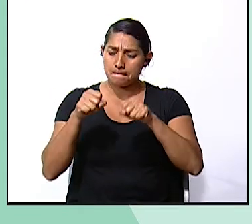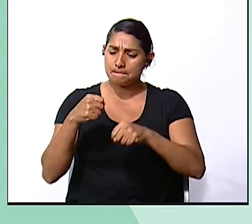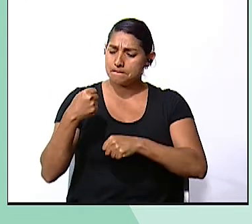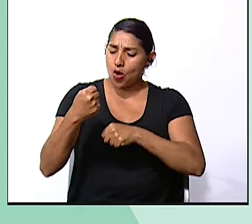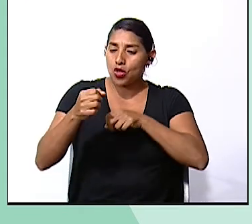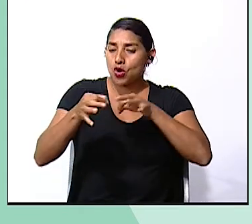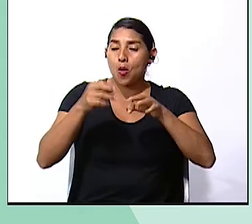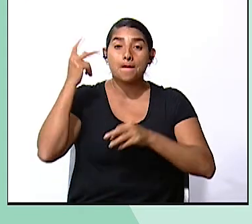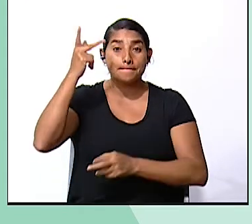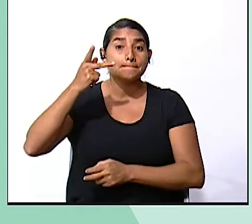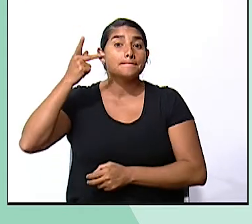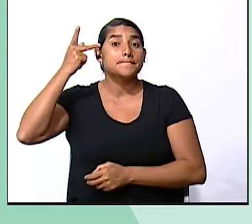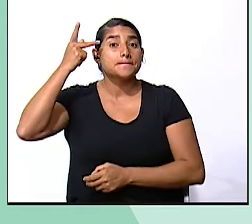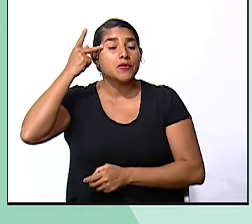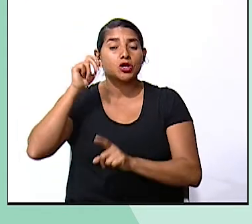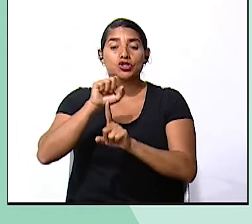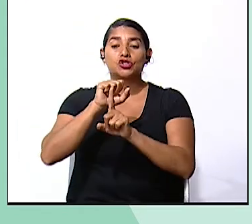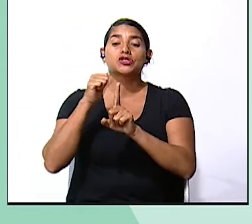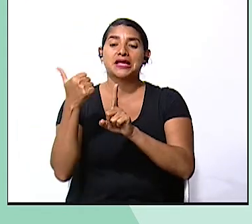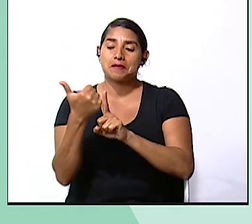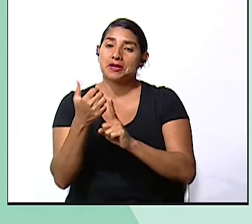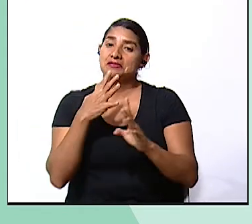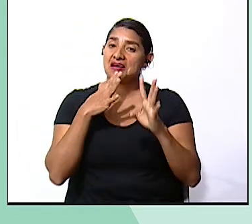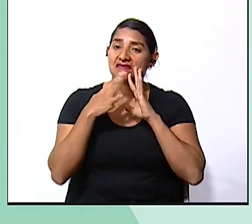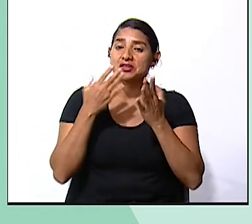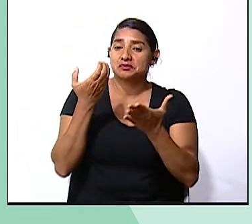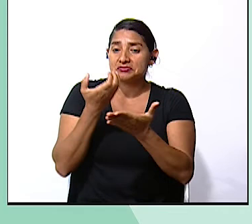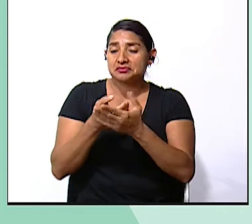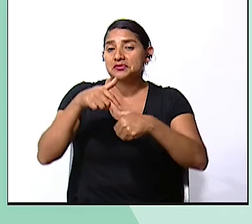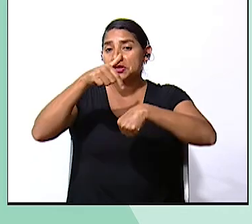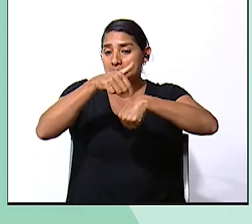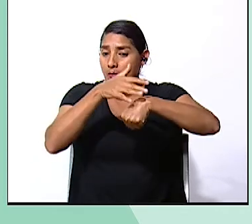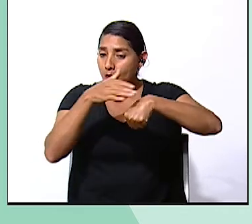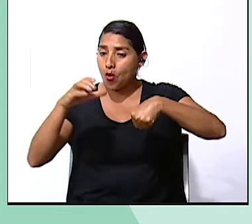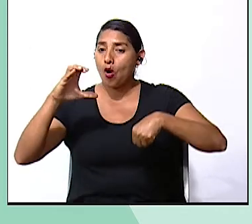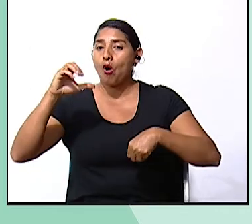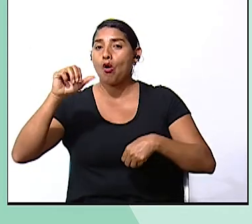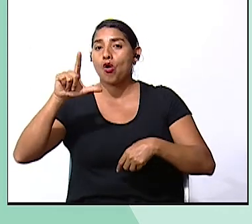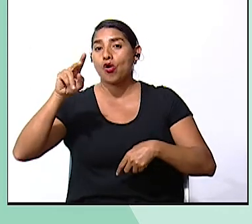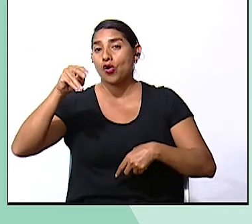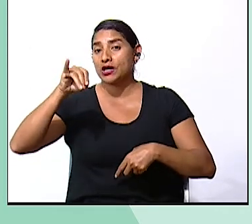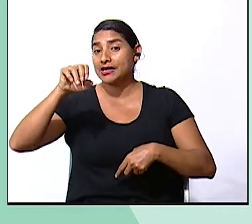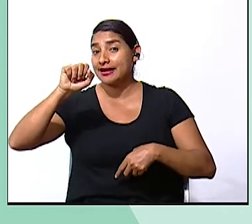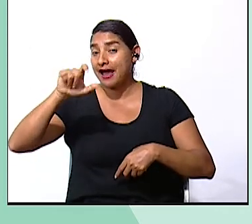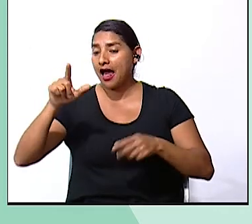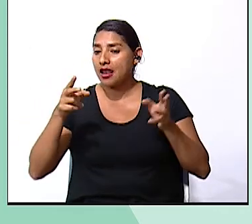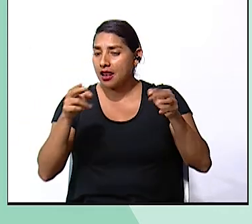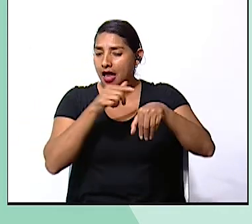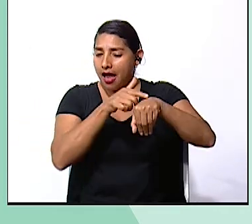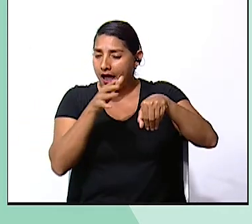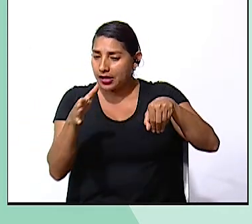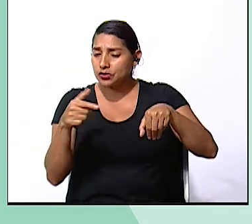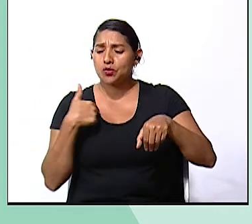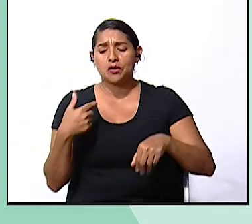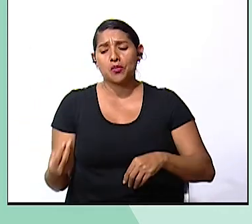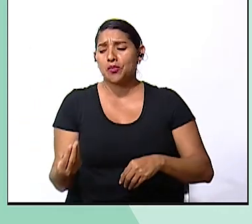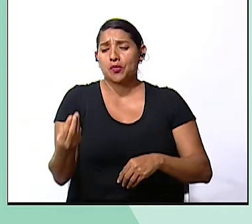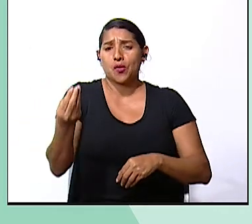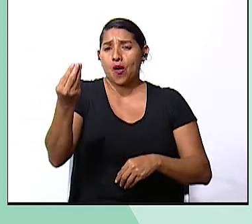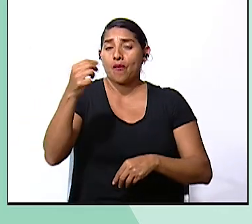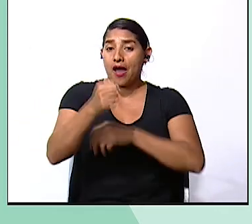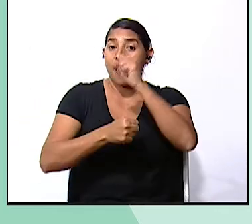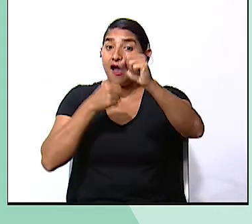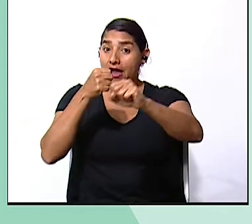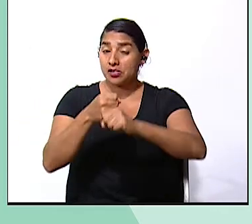poderosa política y socialmente en el periodo colonial. Siendo muy joven, en el